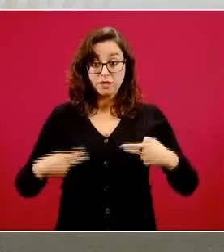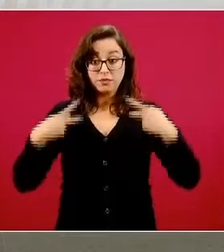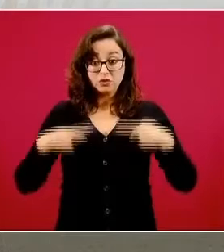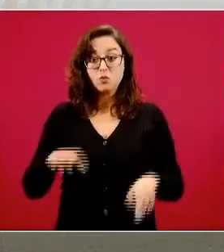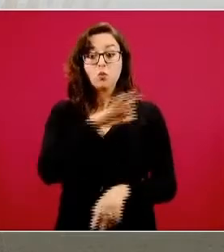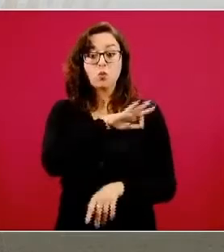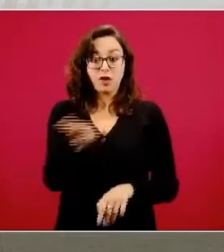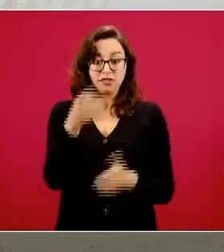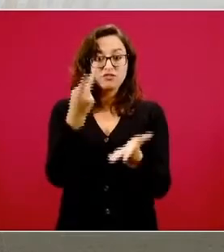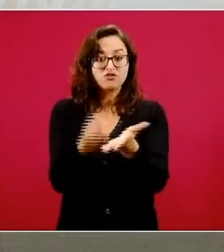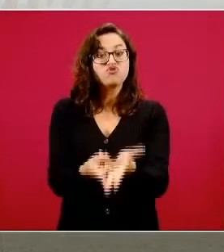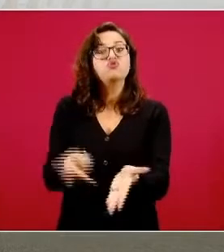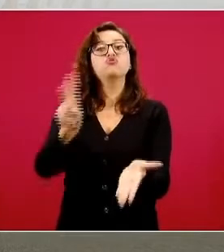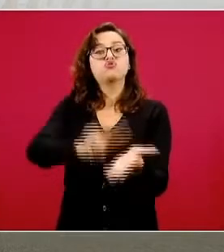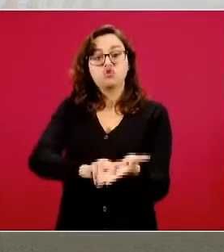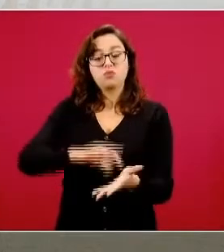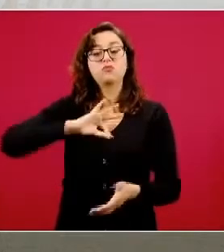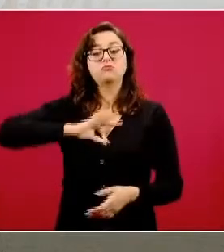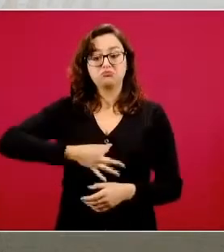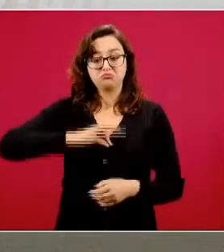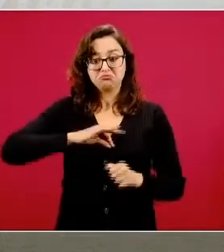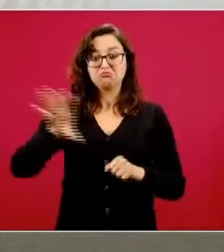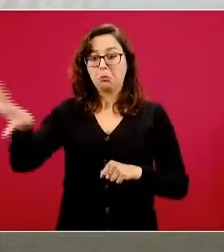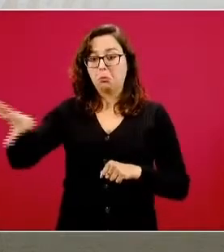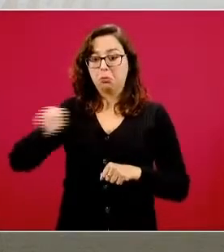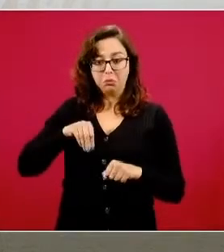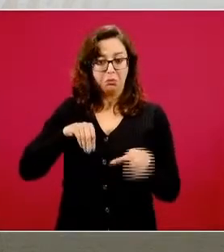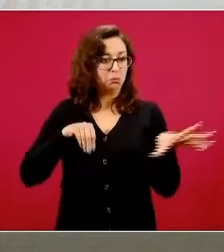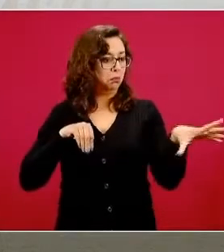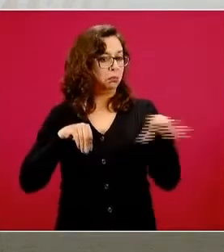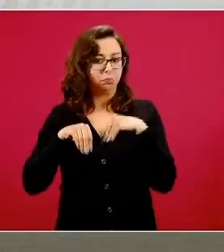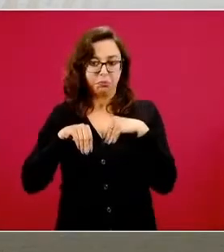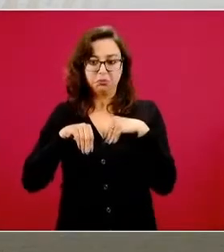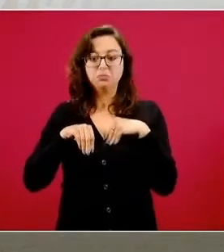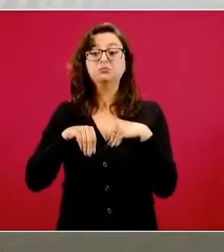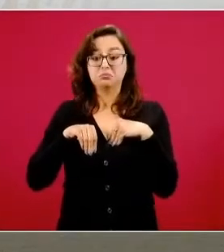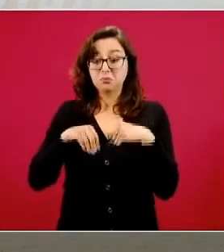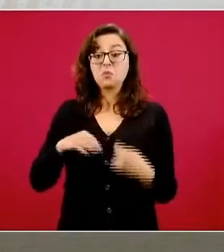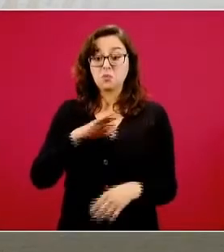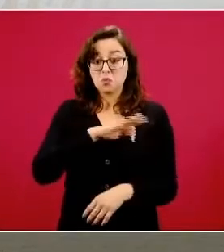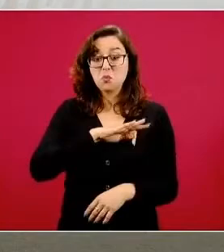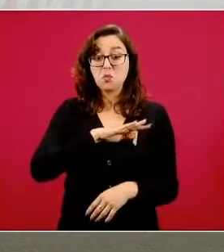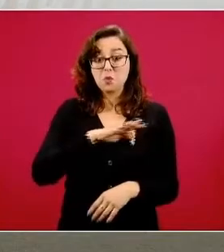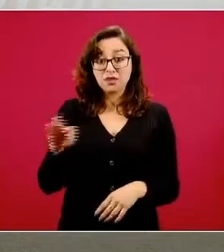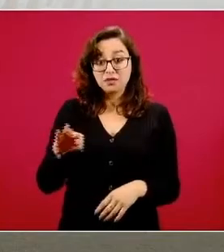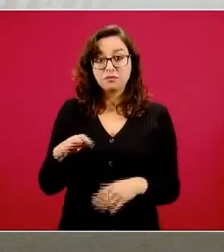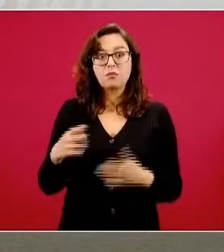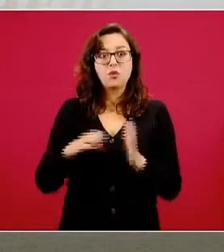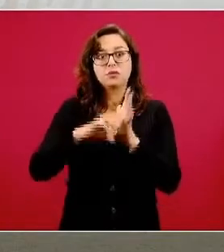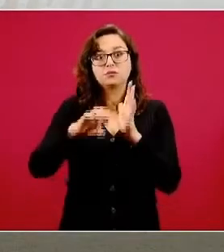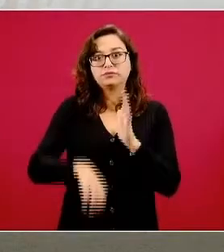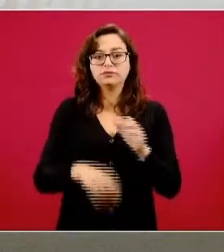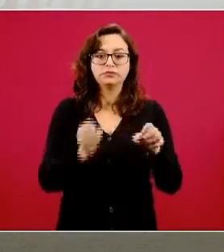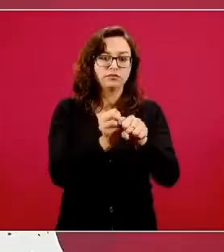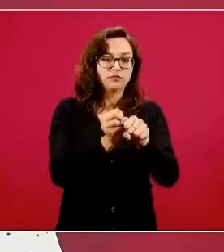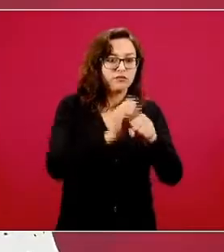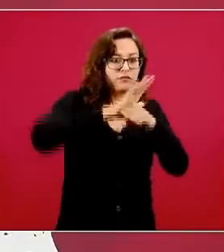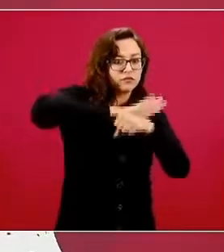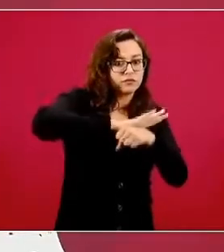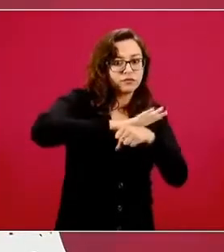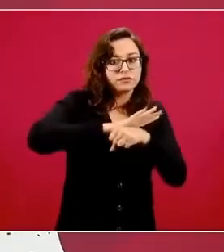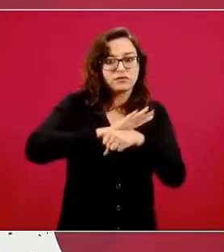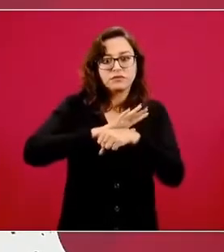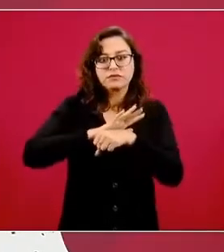hemos visto y aquí hemos presentado los casos de COVID-dengue, ¿sí? También puede